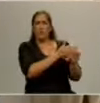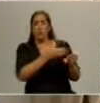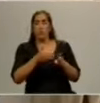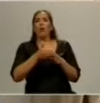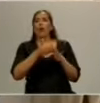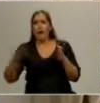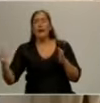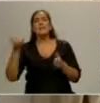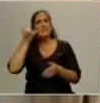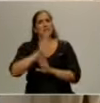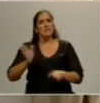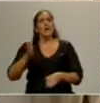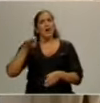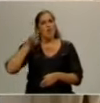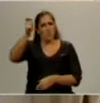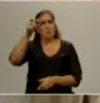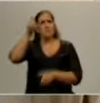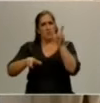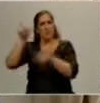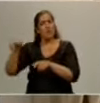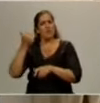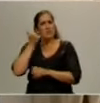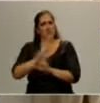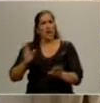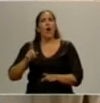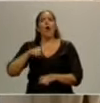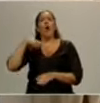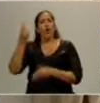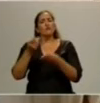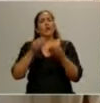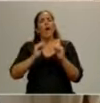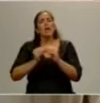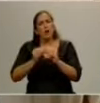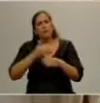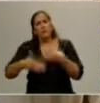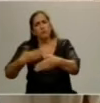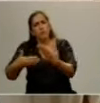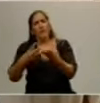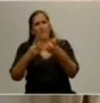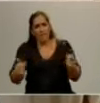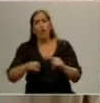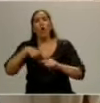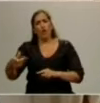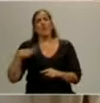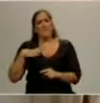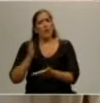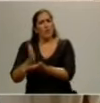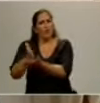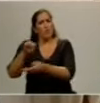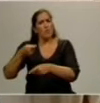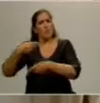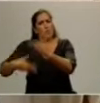humanidad. Algunas son megacausas, algunas ya terminadas, otras en trámites. Hay al mes de